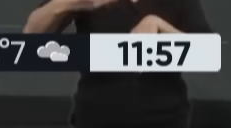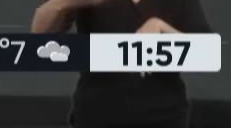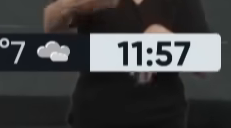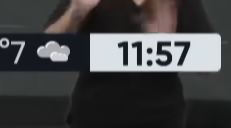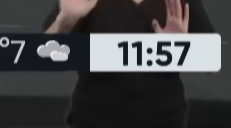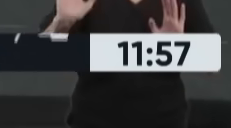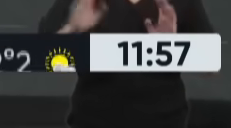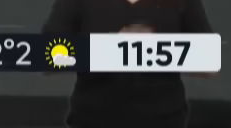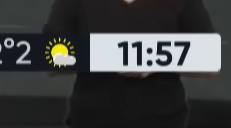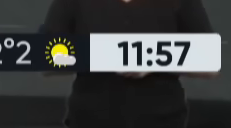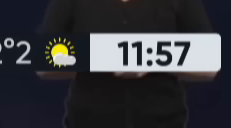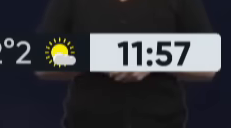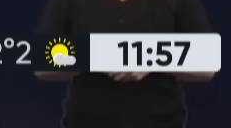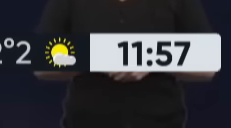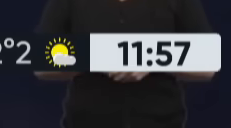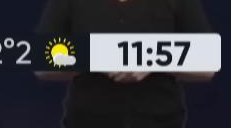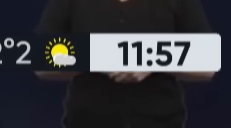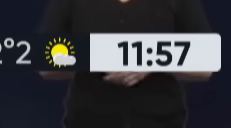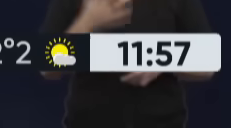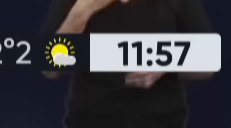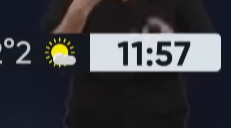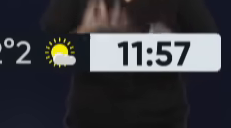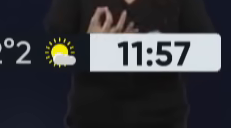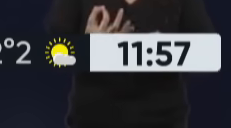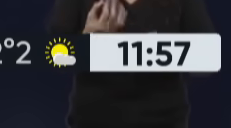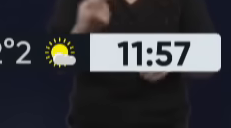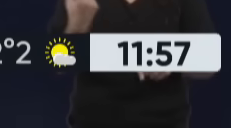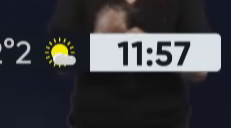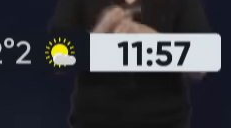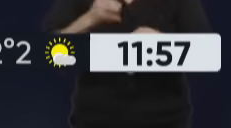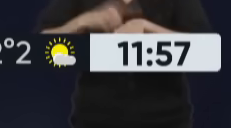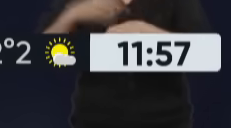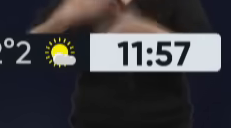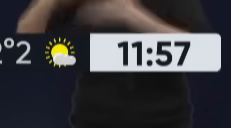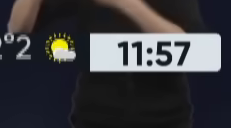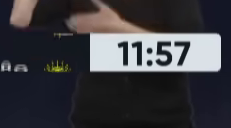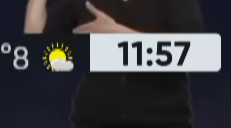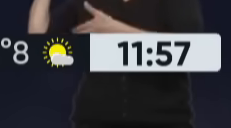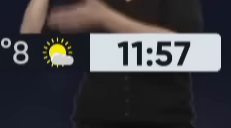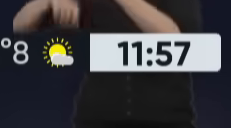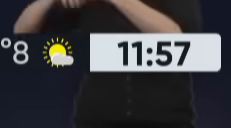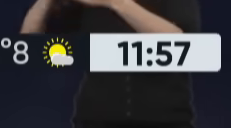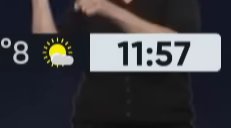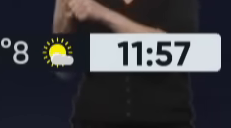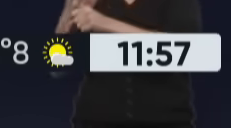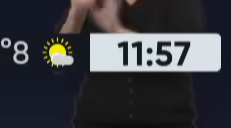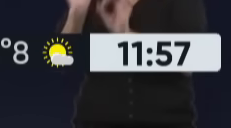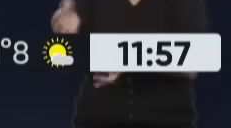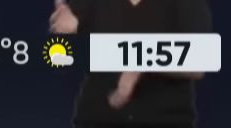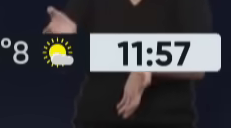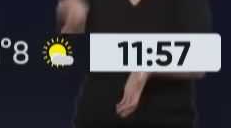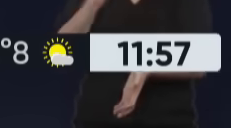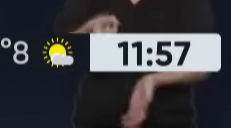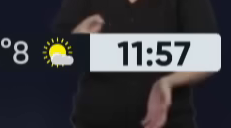Pero bueno, la verdad es que volver el tiempo atrás nos encantaría, pero no es posible. La física aún